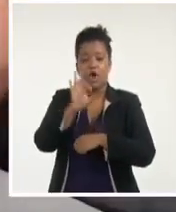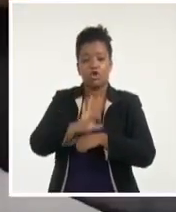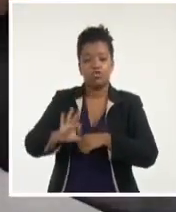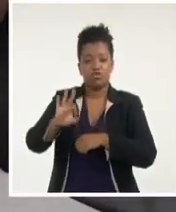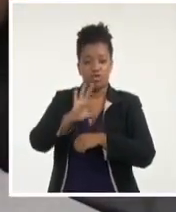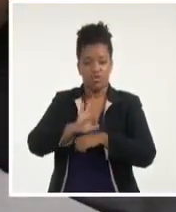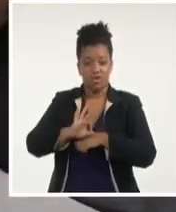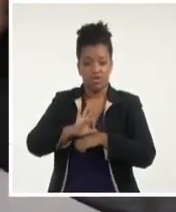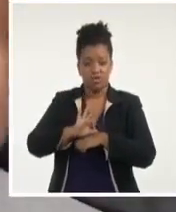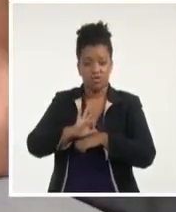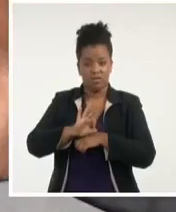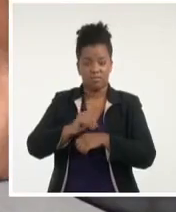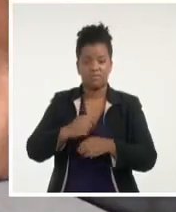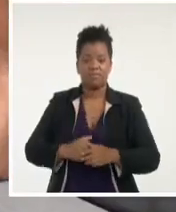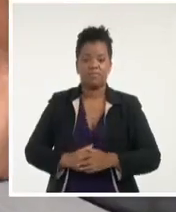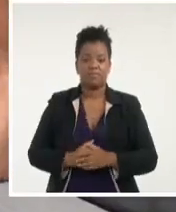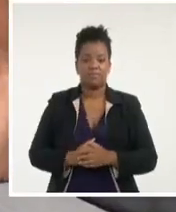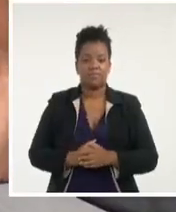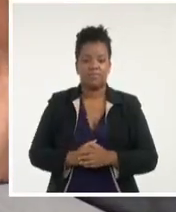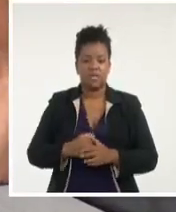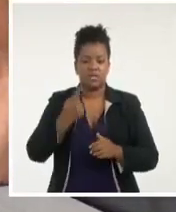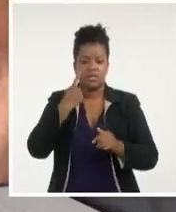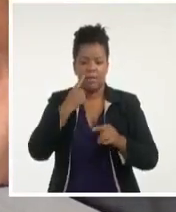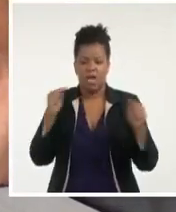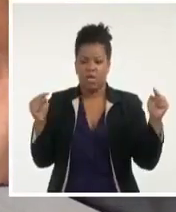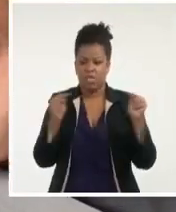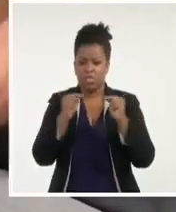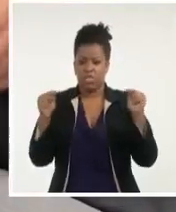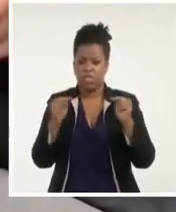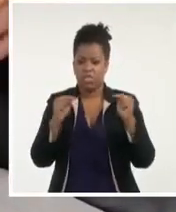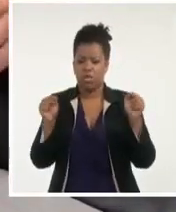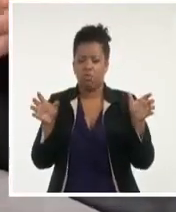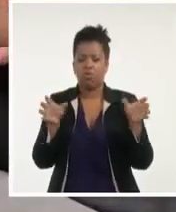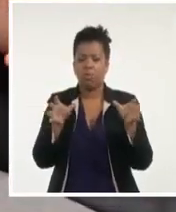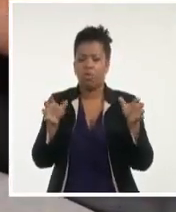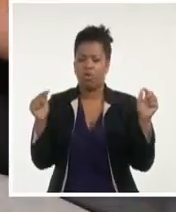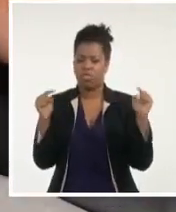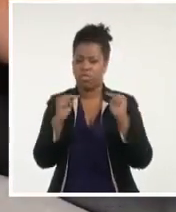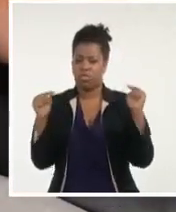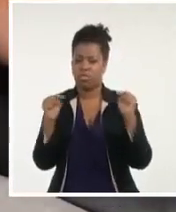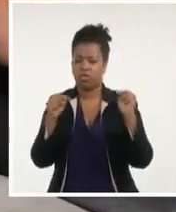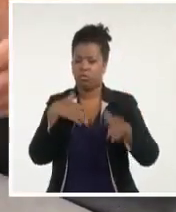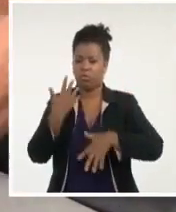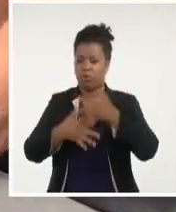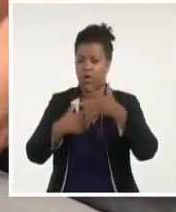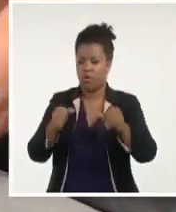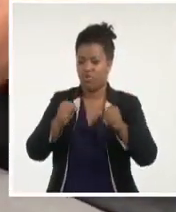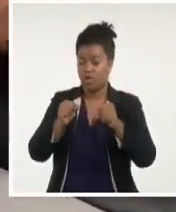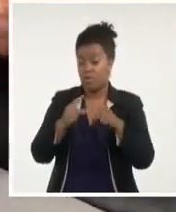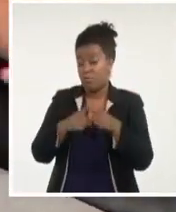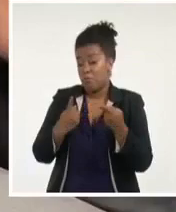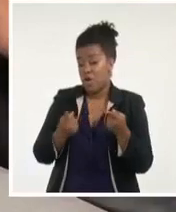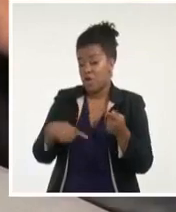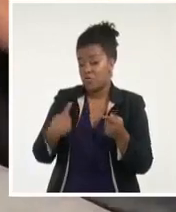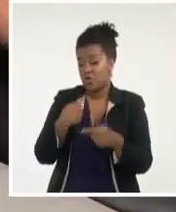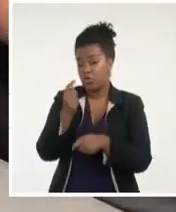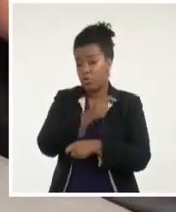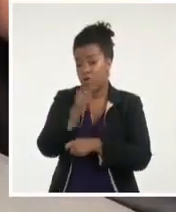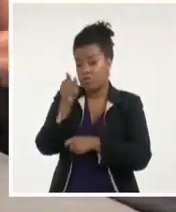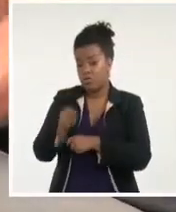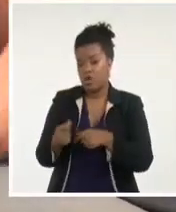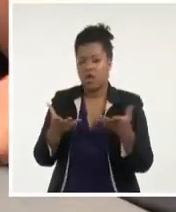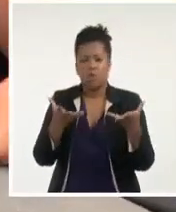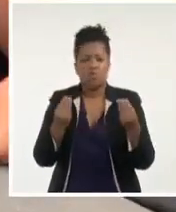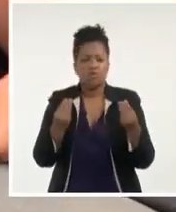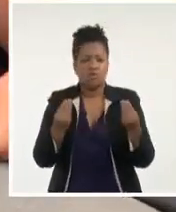octubre, y empezó el enfrentamiento y una cosa bien, bien fea, ¿no? Y fuerte, porque además nosotros éramos profesores, eran muchas mujeres que